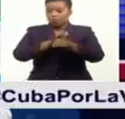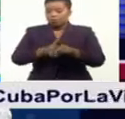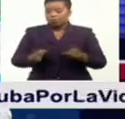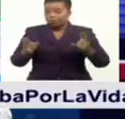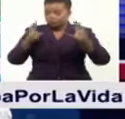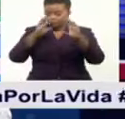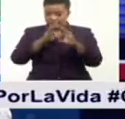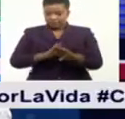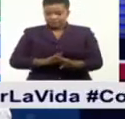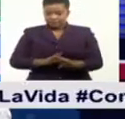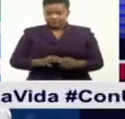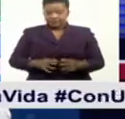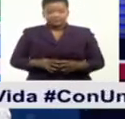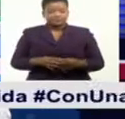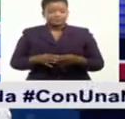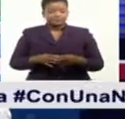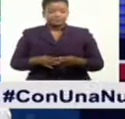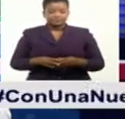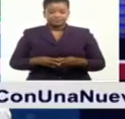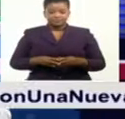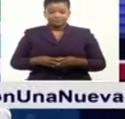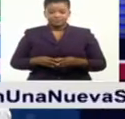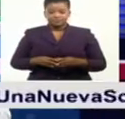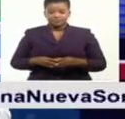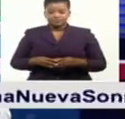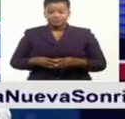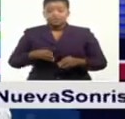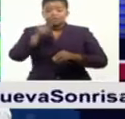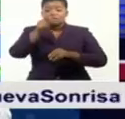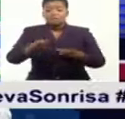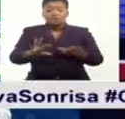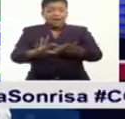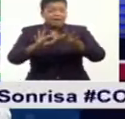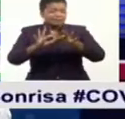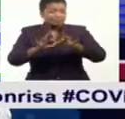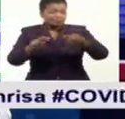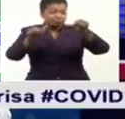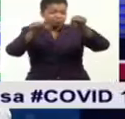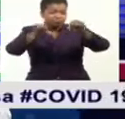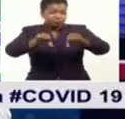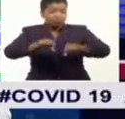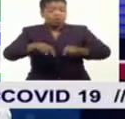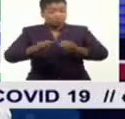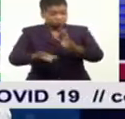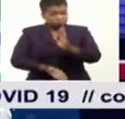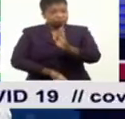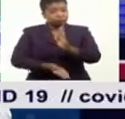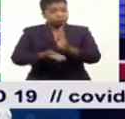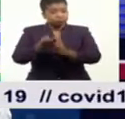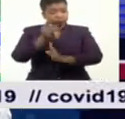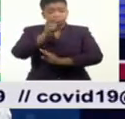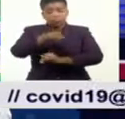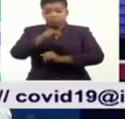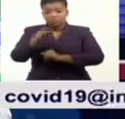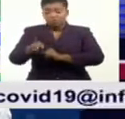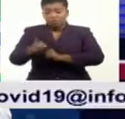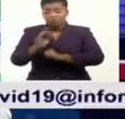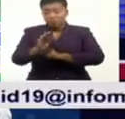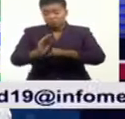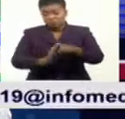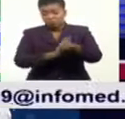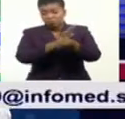enfermedad. En terapias intensivas se incrementa el número de pacientes con COVID-19,